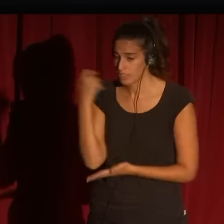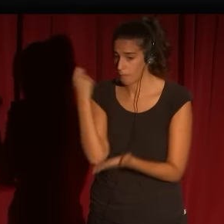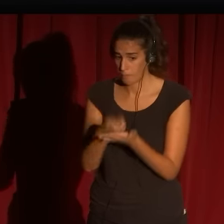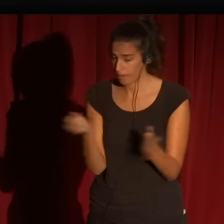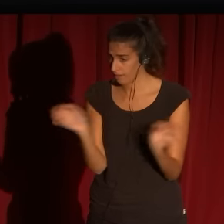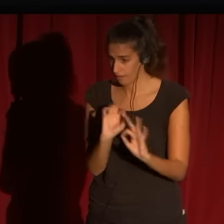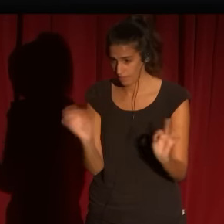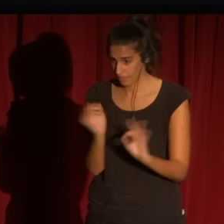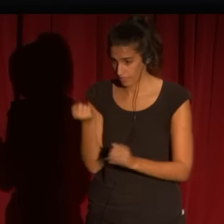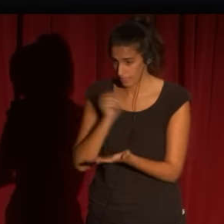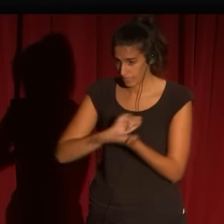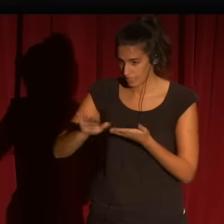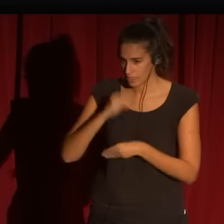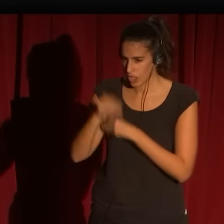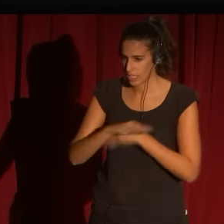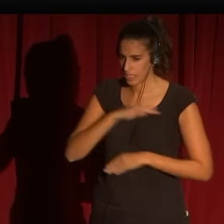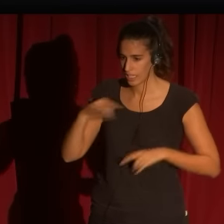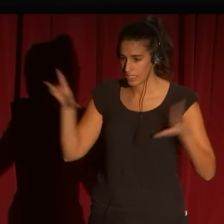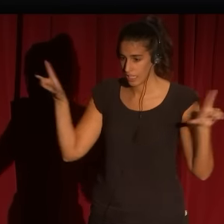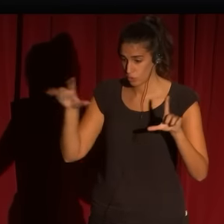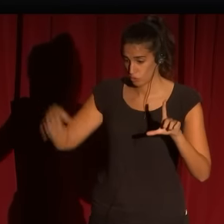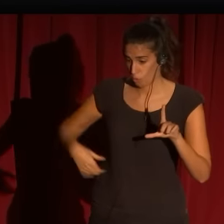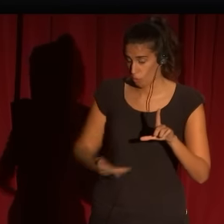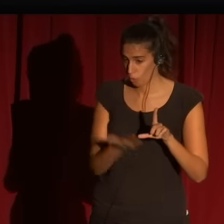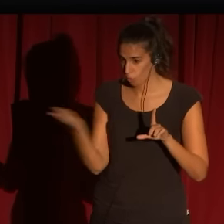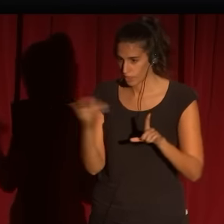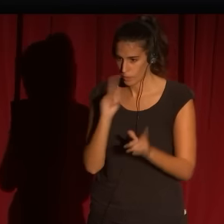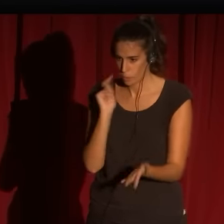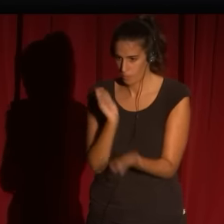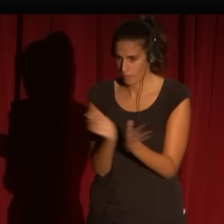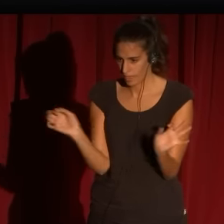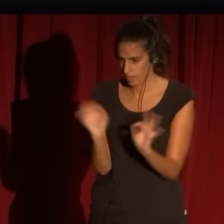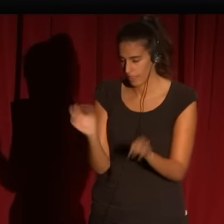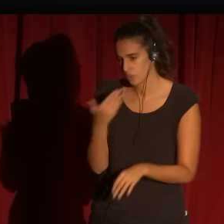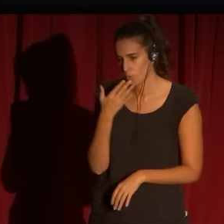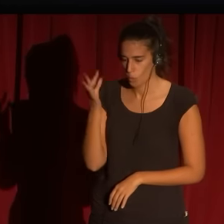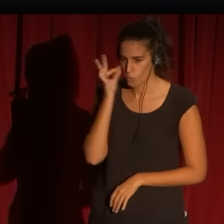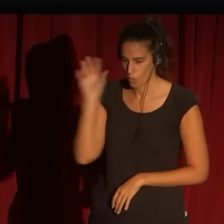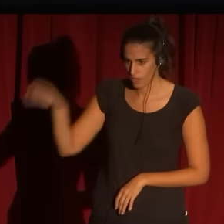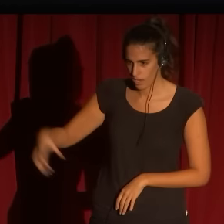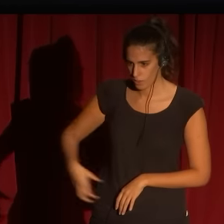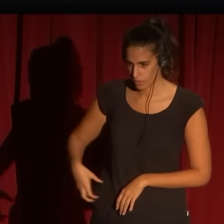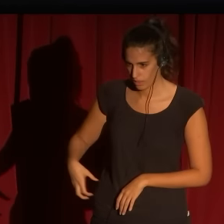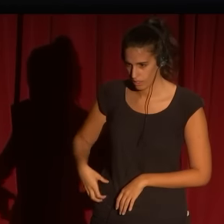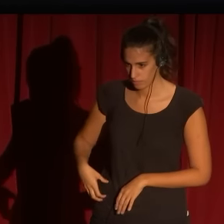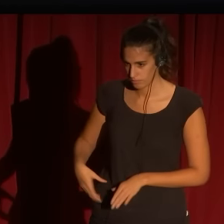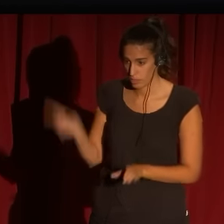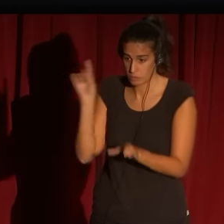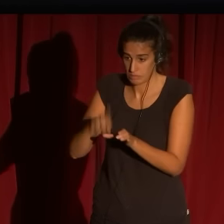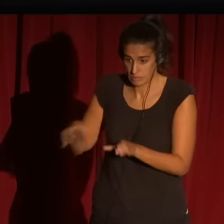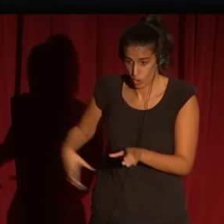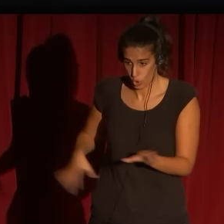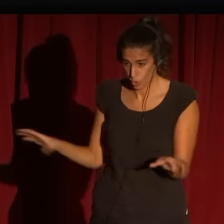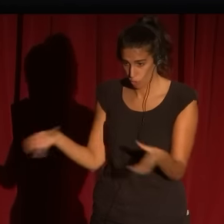por su trabajo como pintora hace retratos de gente de la corte pero no cobra por eso ella es como una mujer de La Nobleza es miembro de la